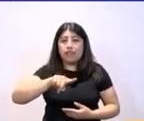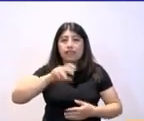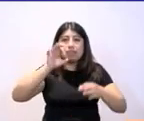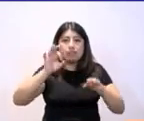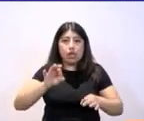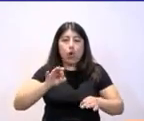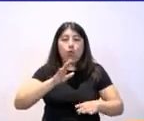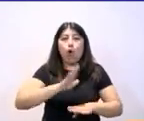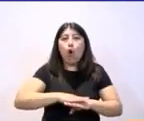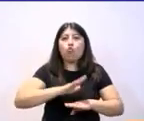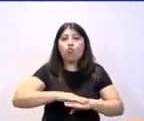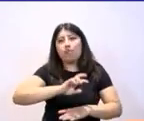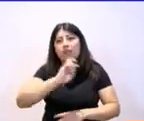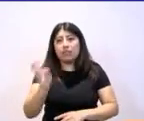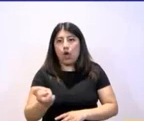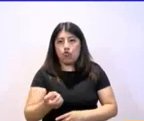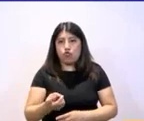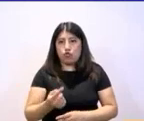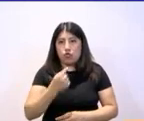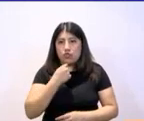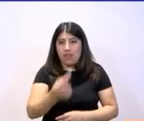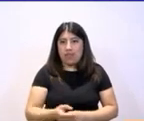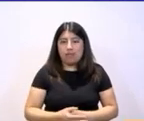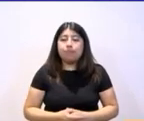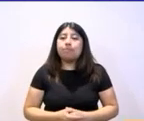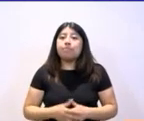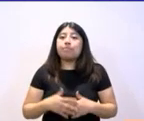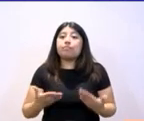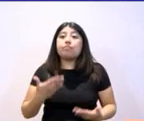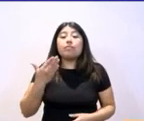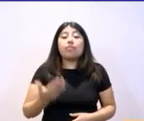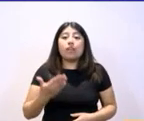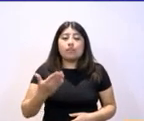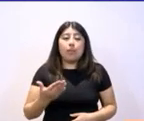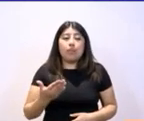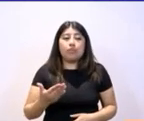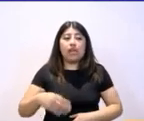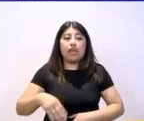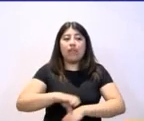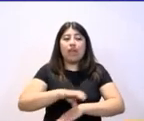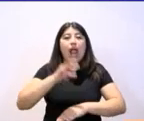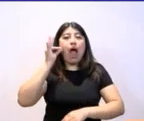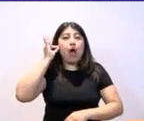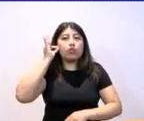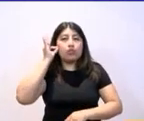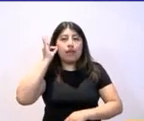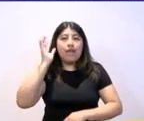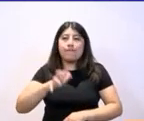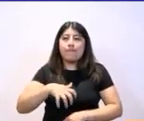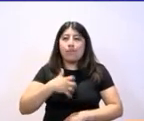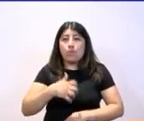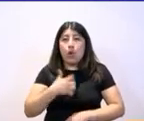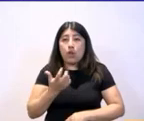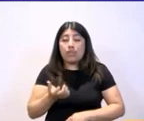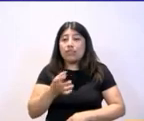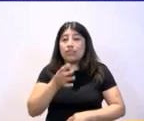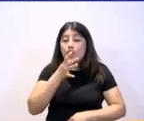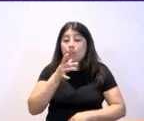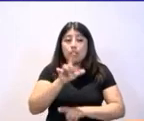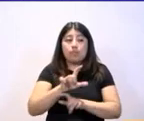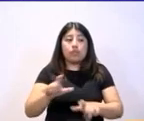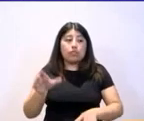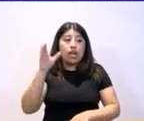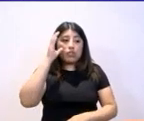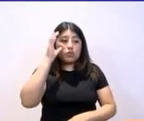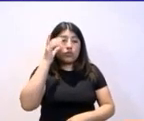nuevo balones fuera. Pero es importante. Mire, yo sé que a la consejera le molesta mucho que aquí venga gente a escuchar lo que